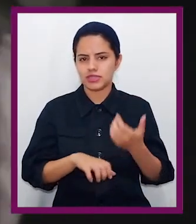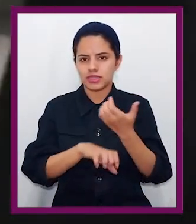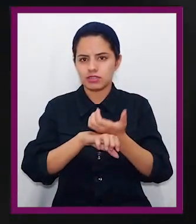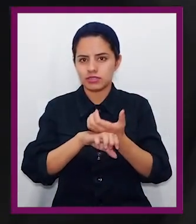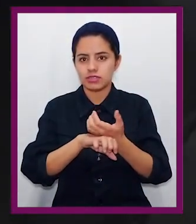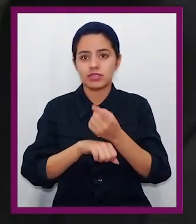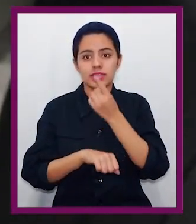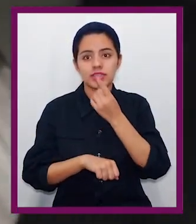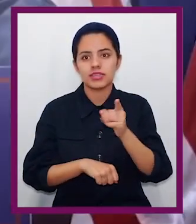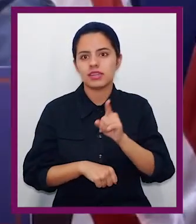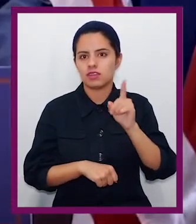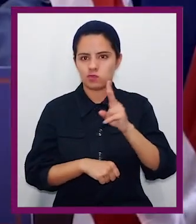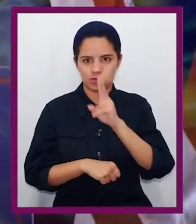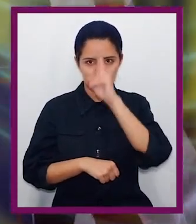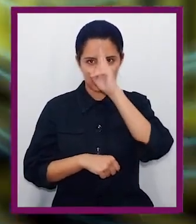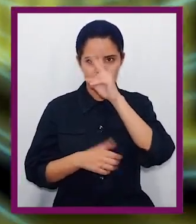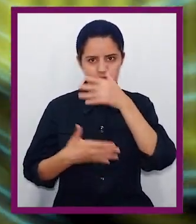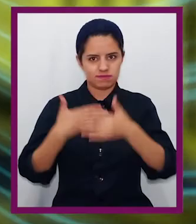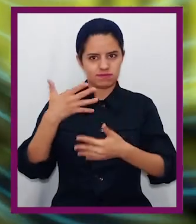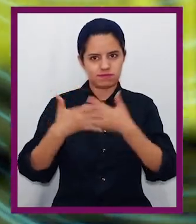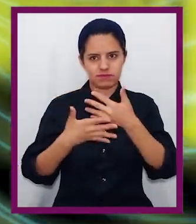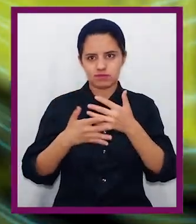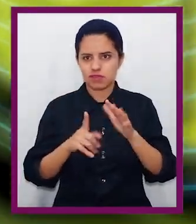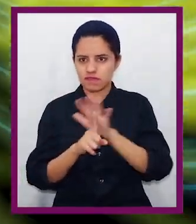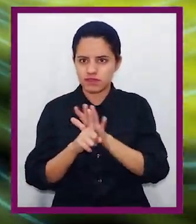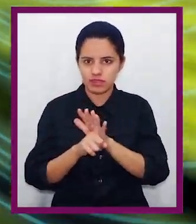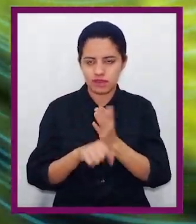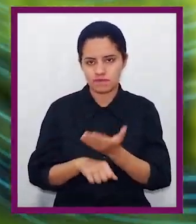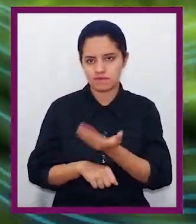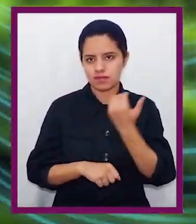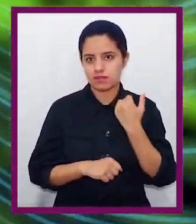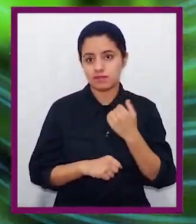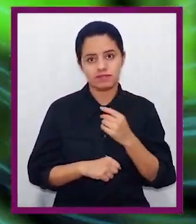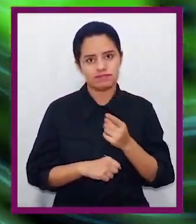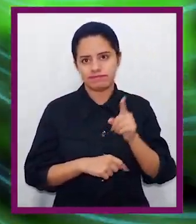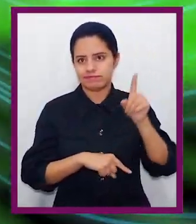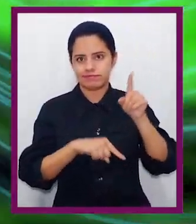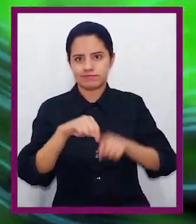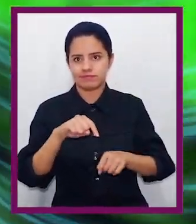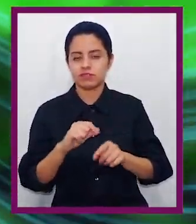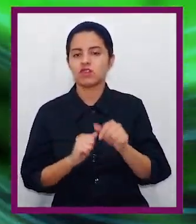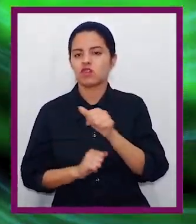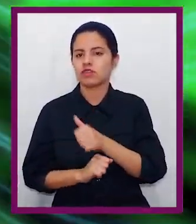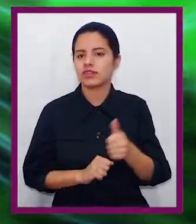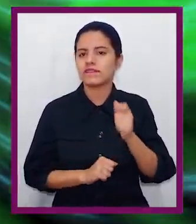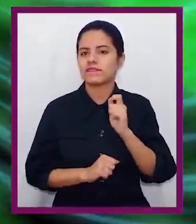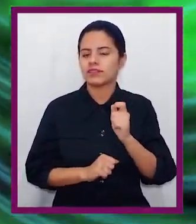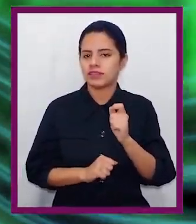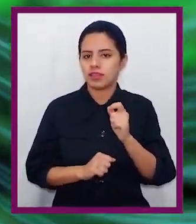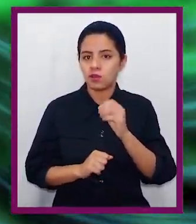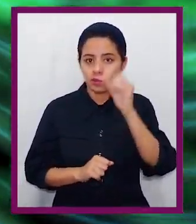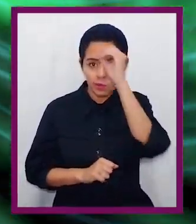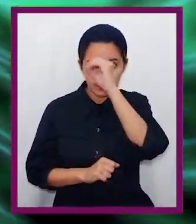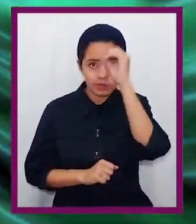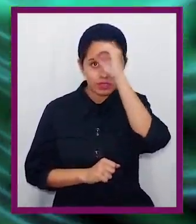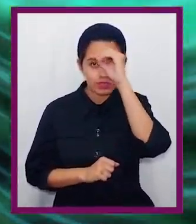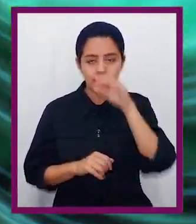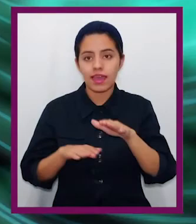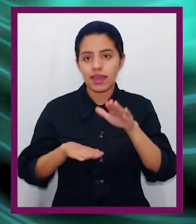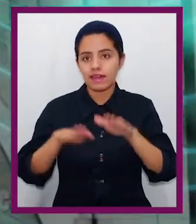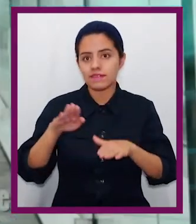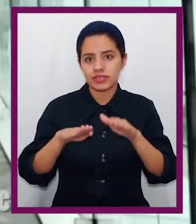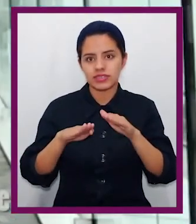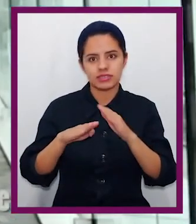el argumento de que había incitado a la violencia. Otros casos que llaman la atención es la censura a la opinión y los argumentos